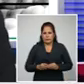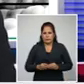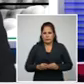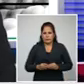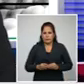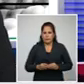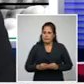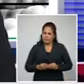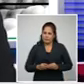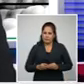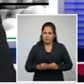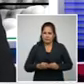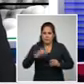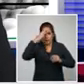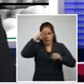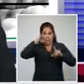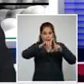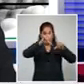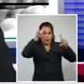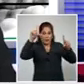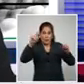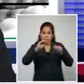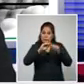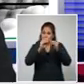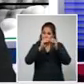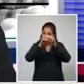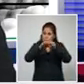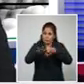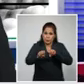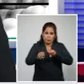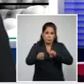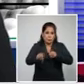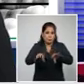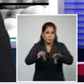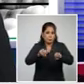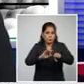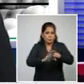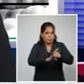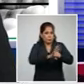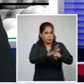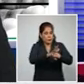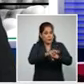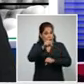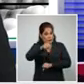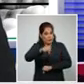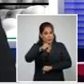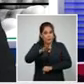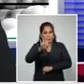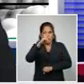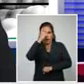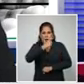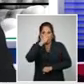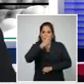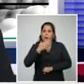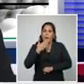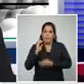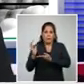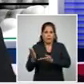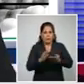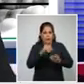riesgo en toda Cuba por el alto nivel de contagio y dispersión de la COVID-19 se reporta en este 4 de abril. Damos la bienvenida a Ailín